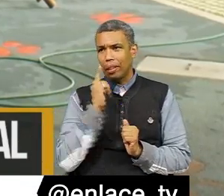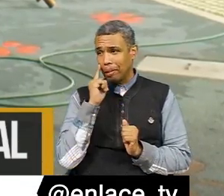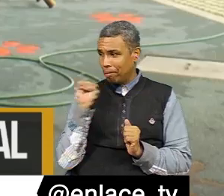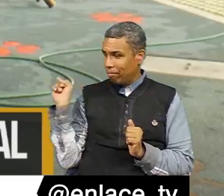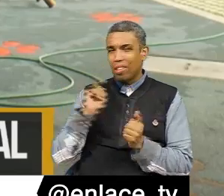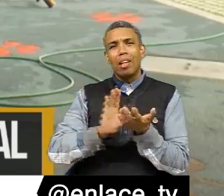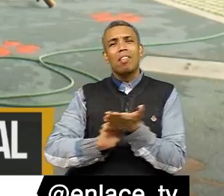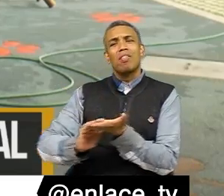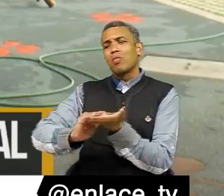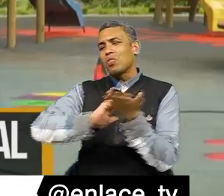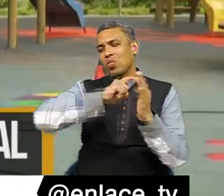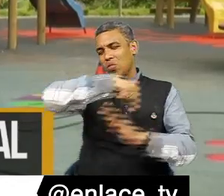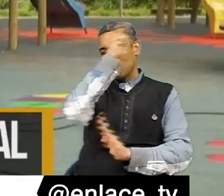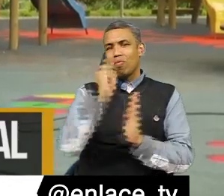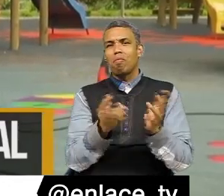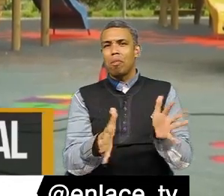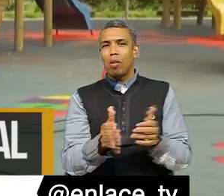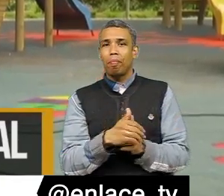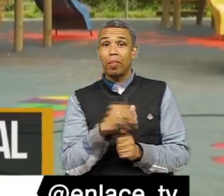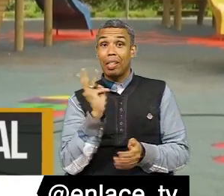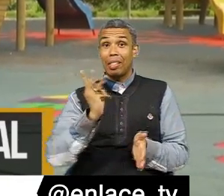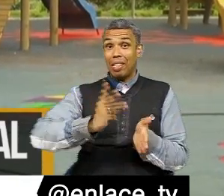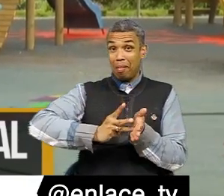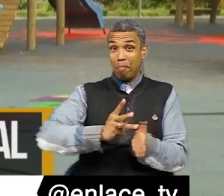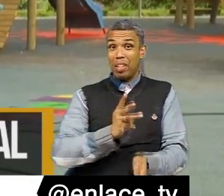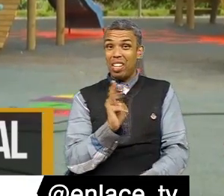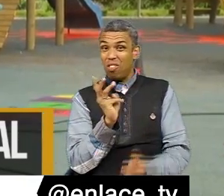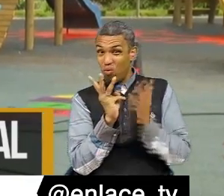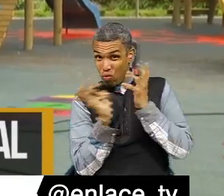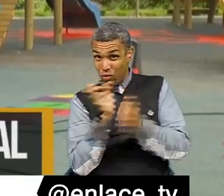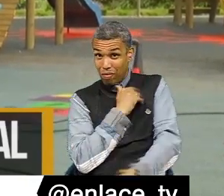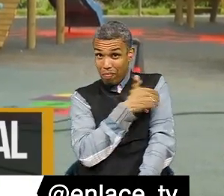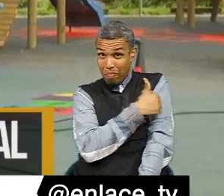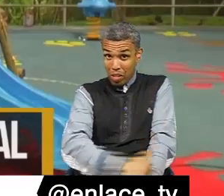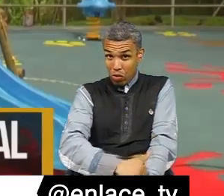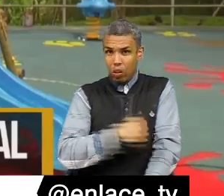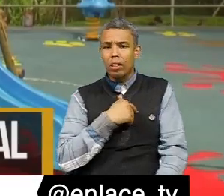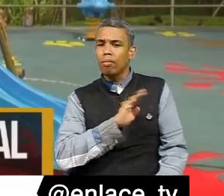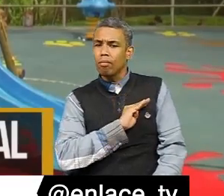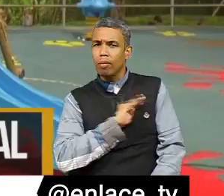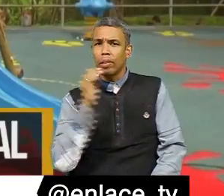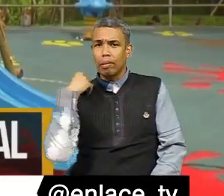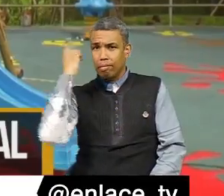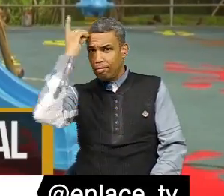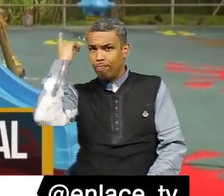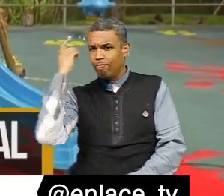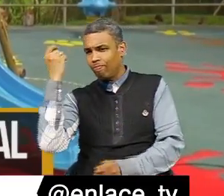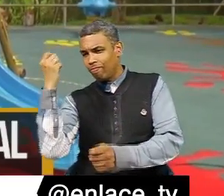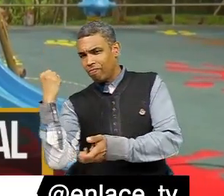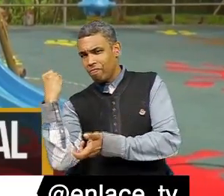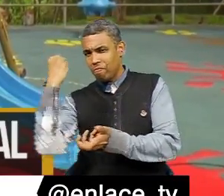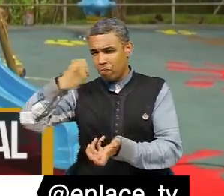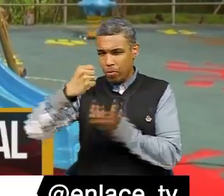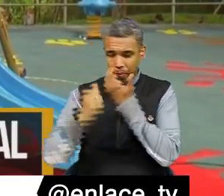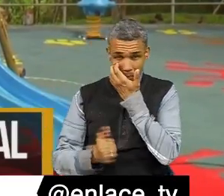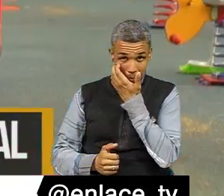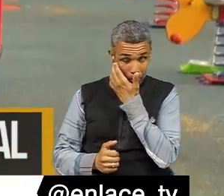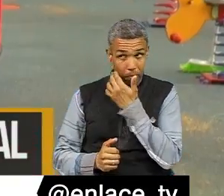total del parque tuvo un costo de 3.800 millones, proyecto contratado por la administración municipal anterior. En el sector de los